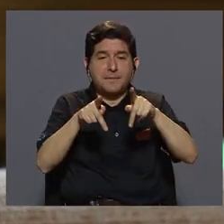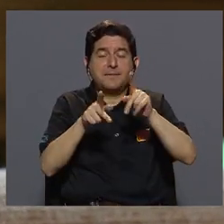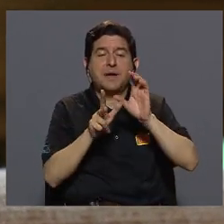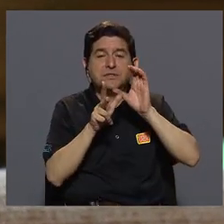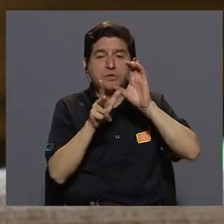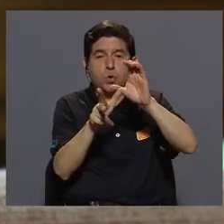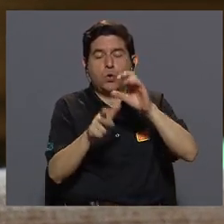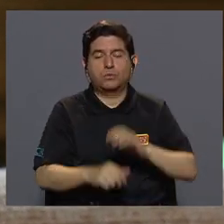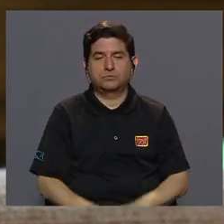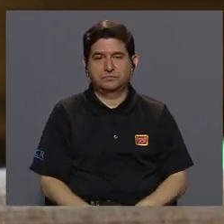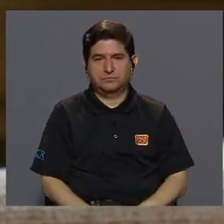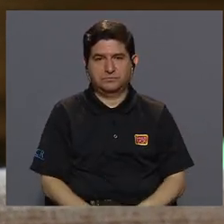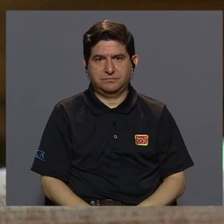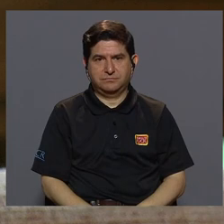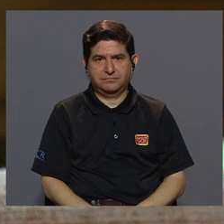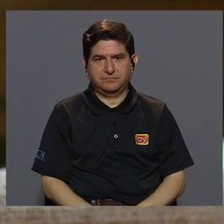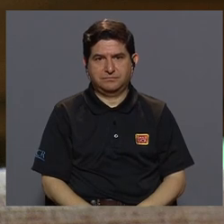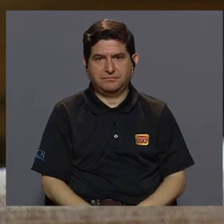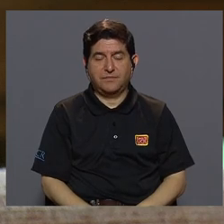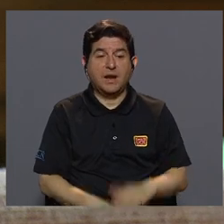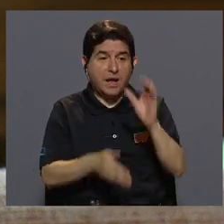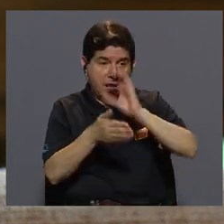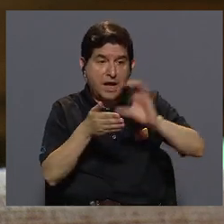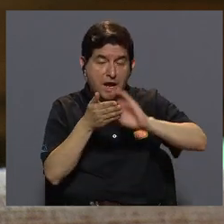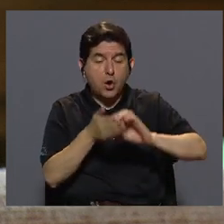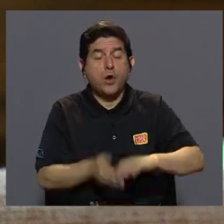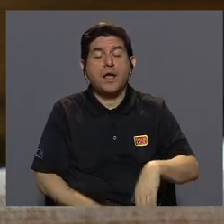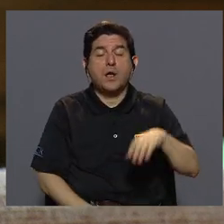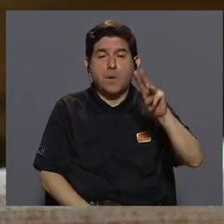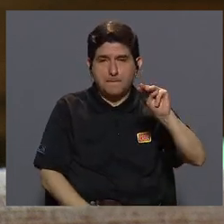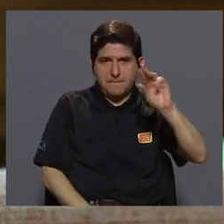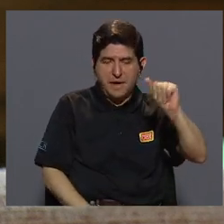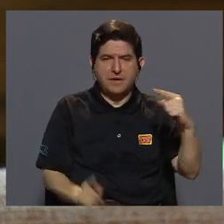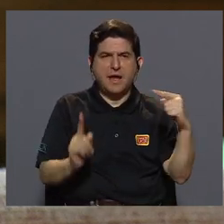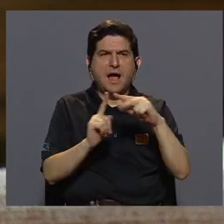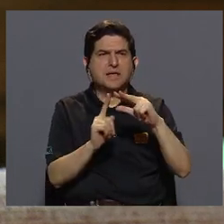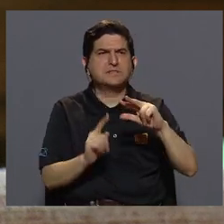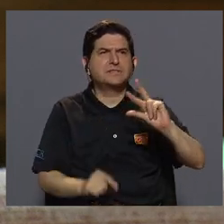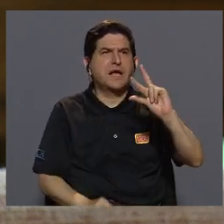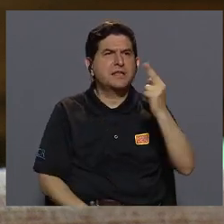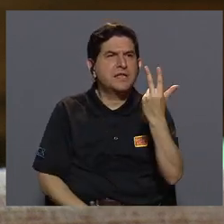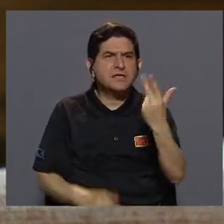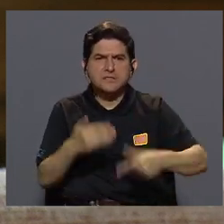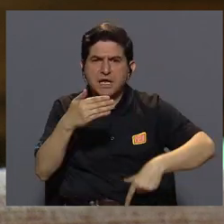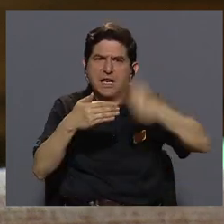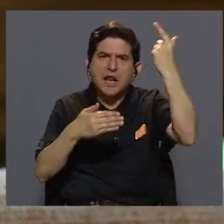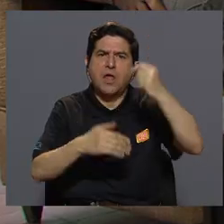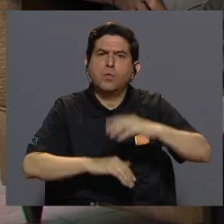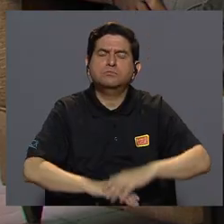Y ya te digo, en el Colegio María Auxiliadora, ahí hice hasta tercer grado.